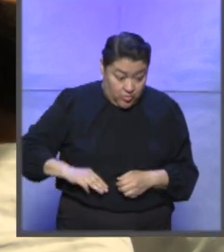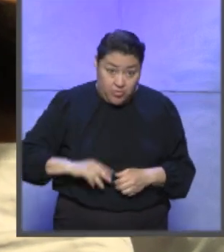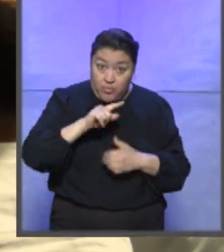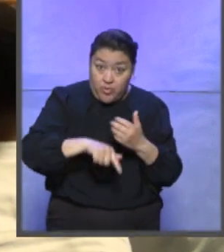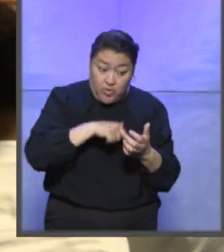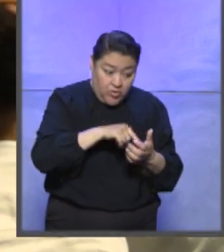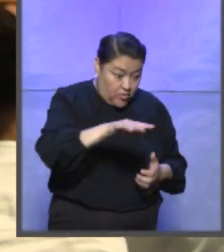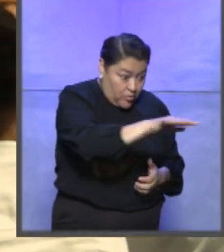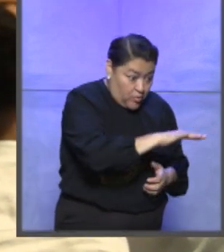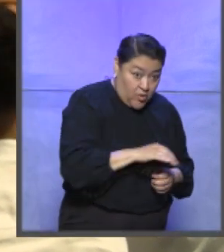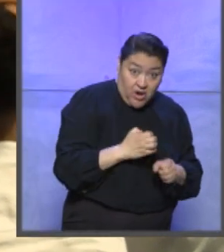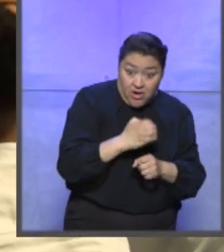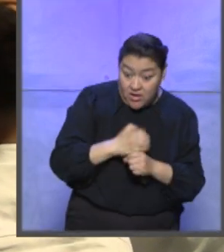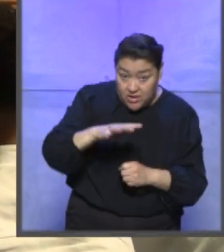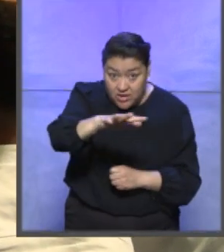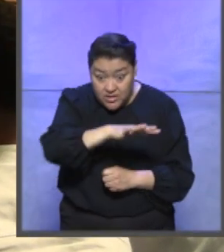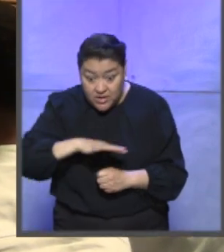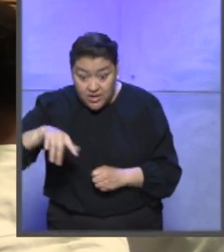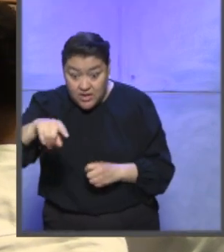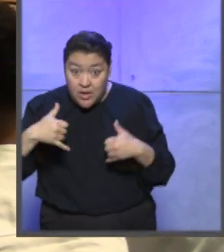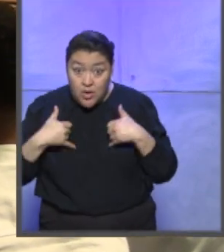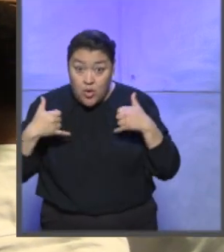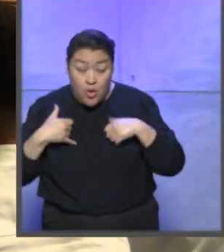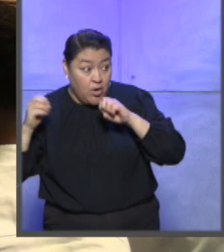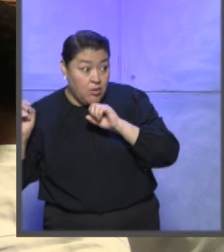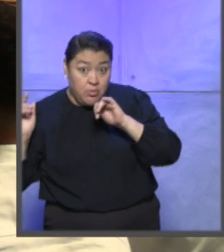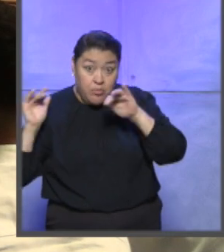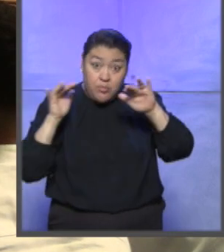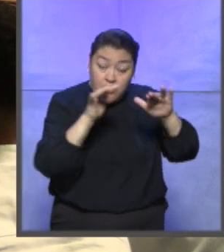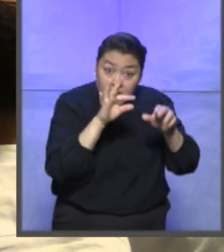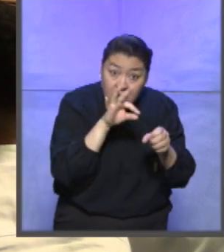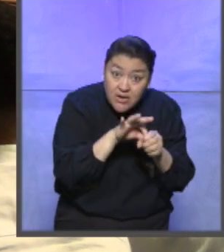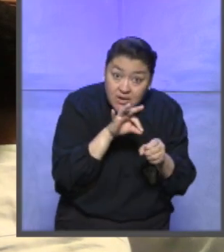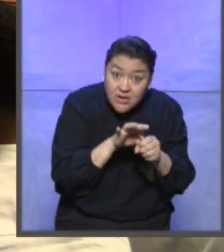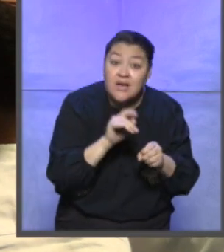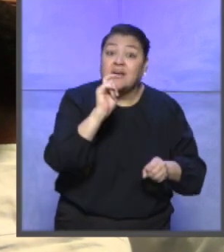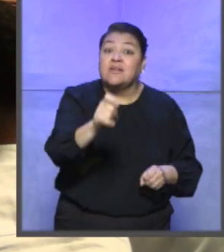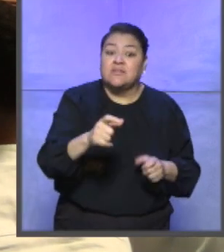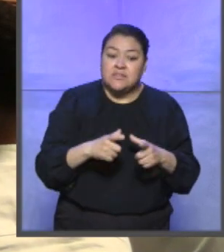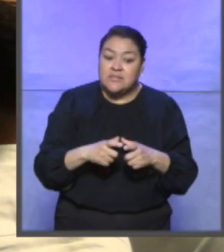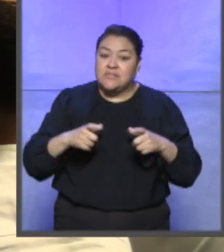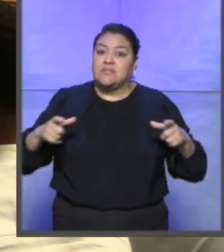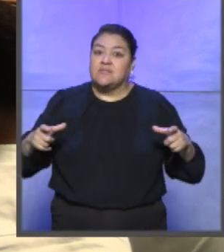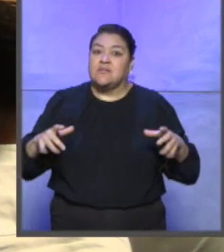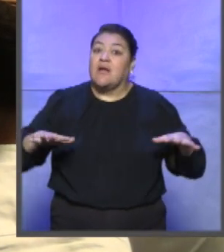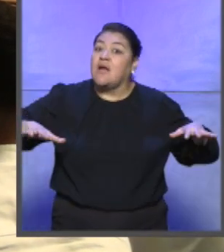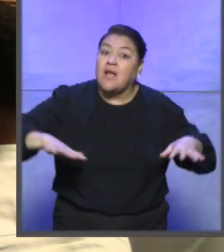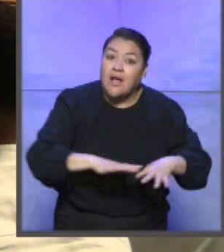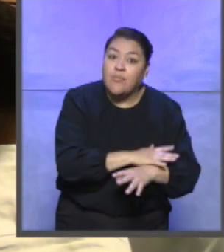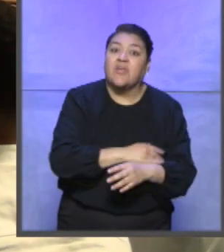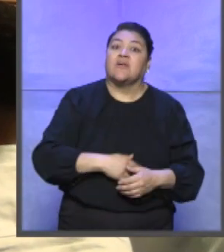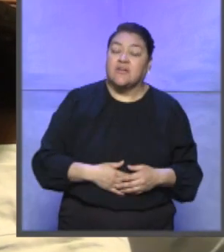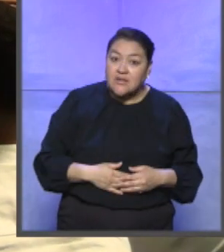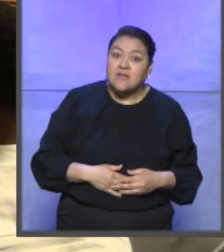cada distrito, en cada estado y en el país salían a votar en el porcentaje que implica, el rumbo del país cambiaría